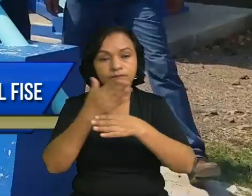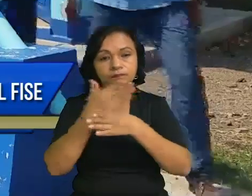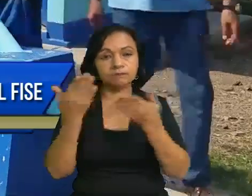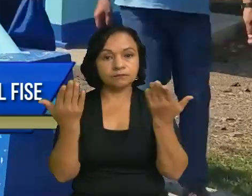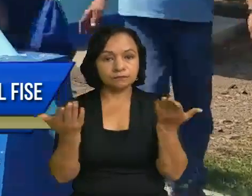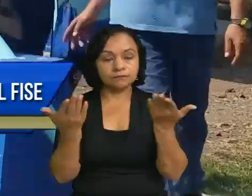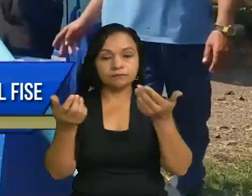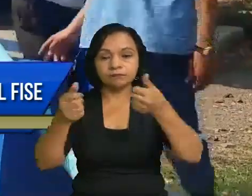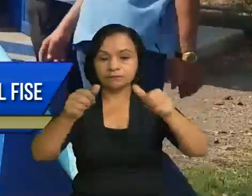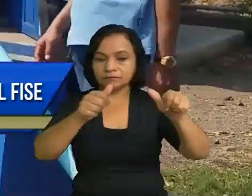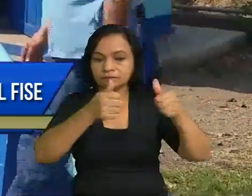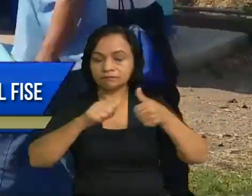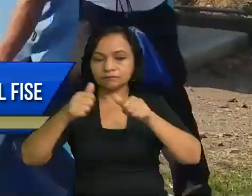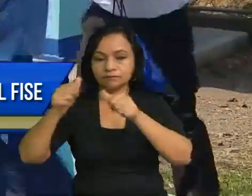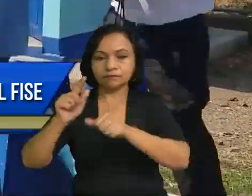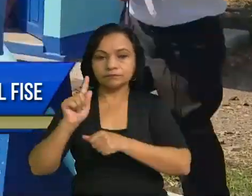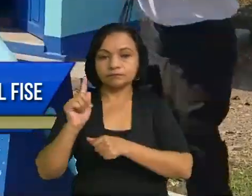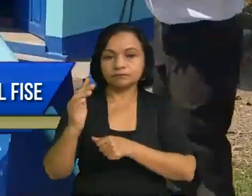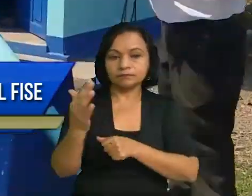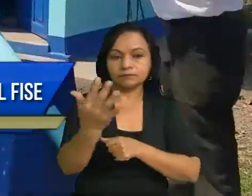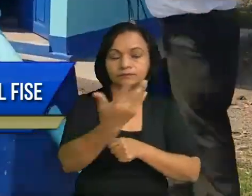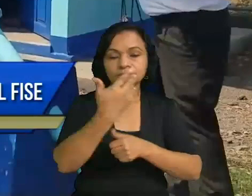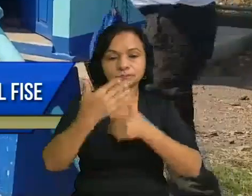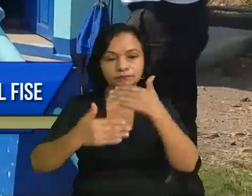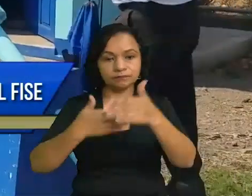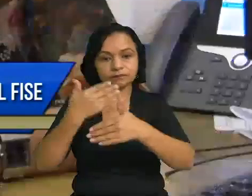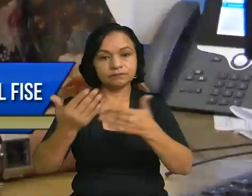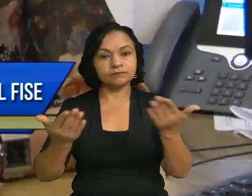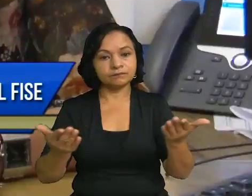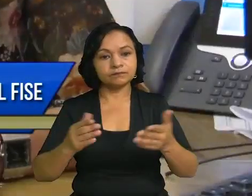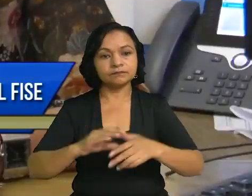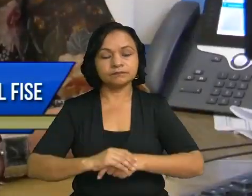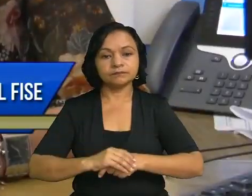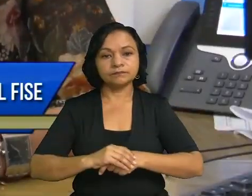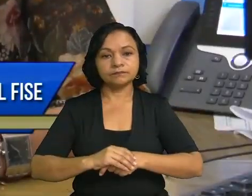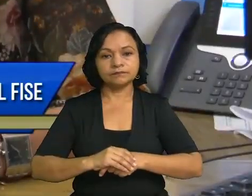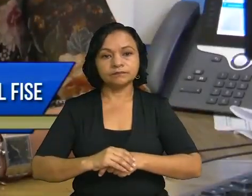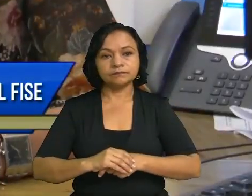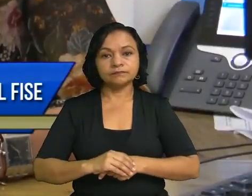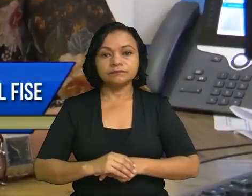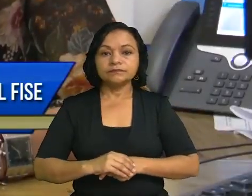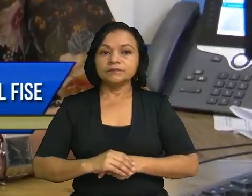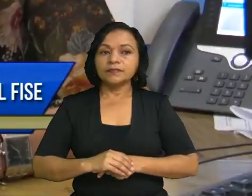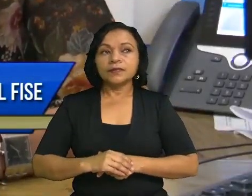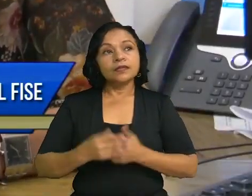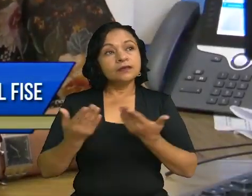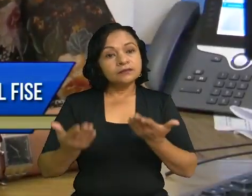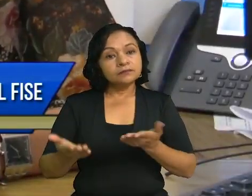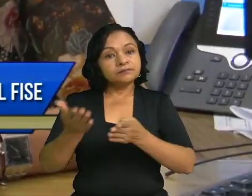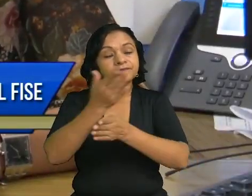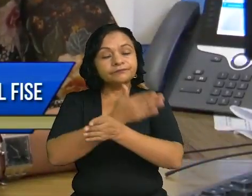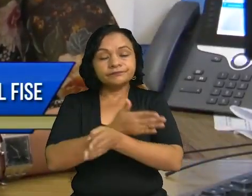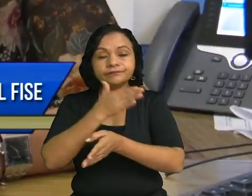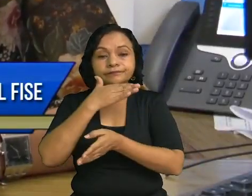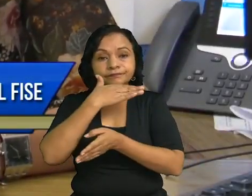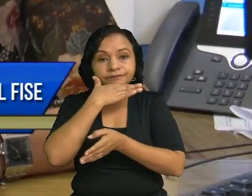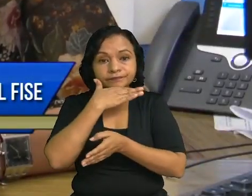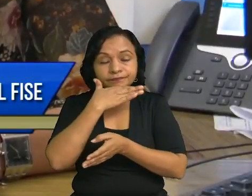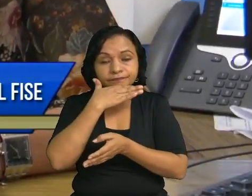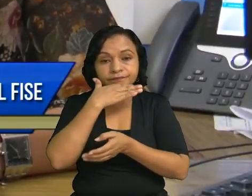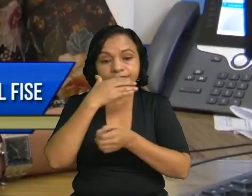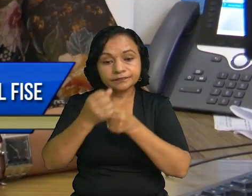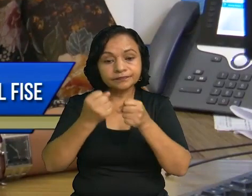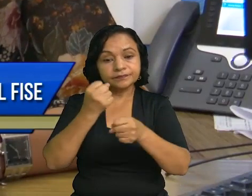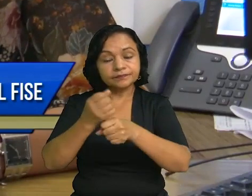y contrataciones para todos los procesos a pesar de que veníamos con algunas dificultades en los años